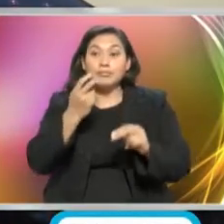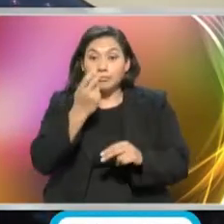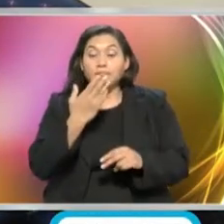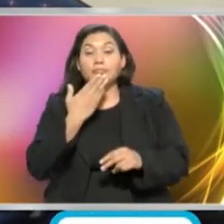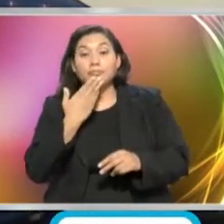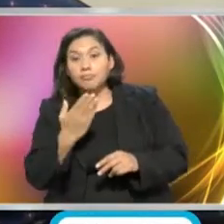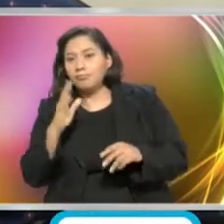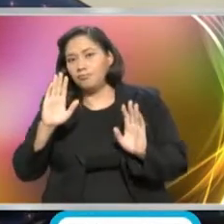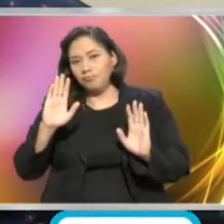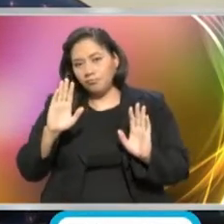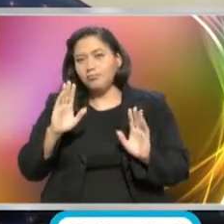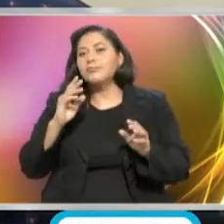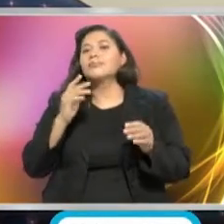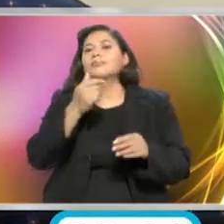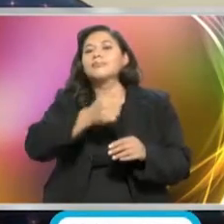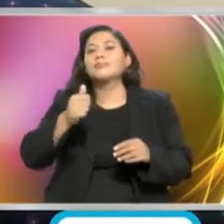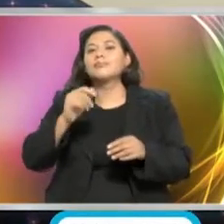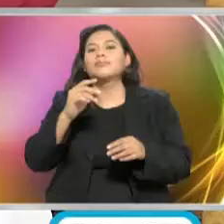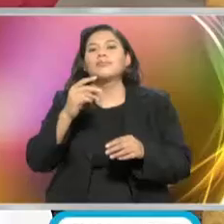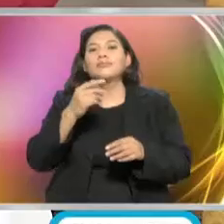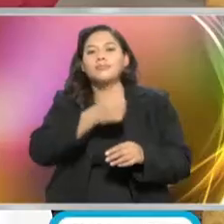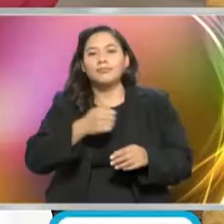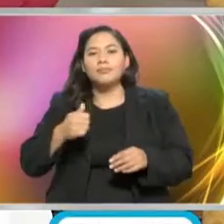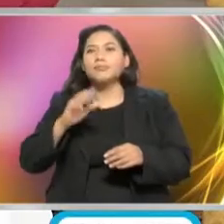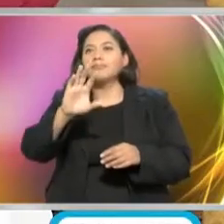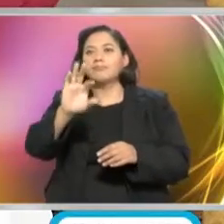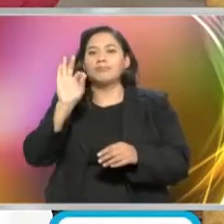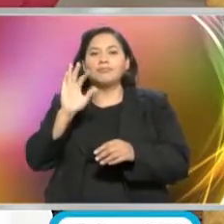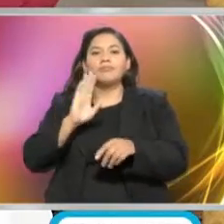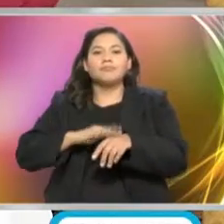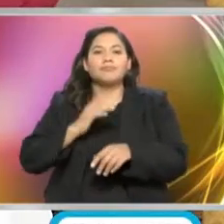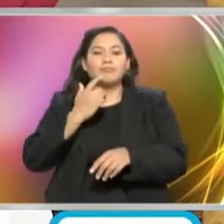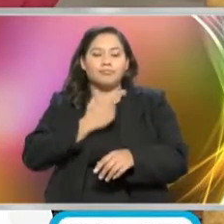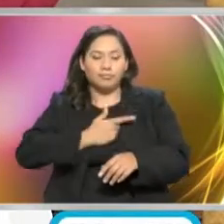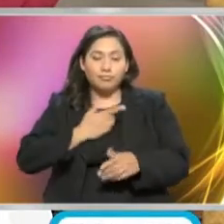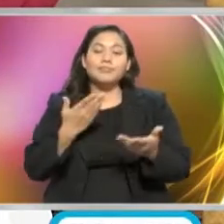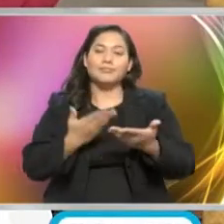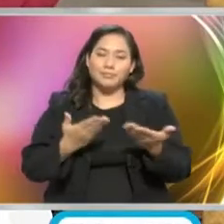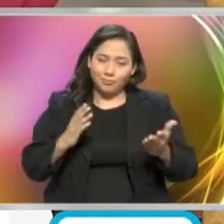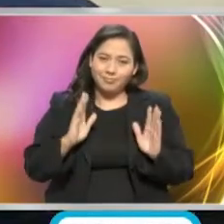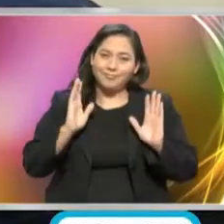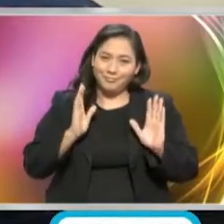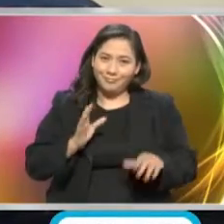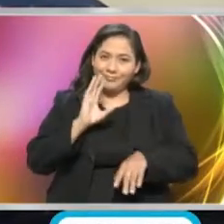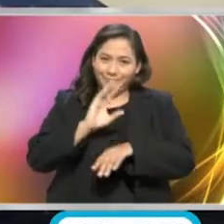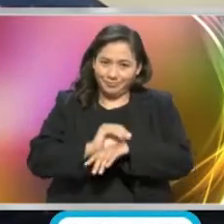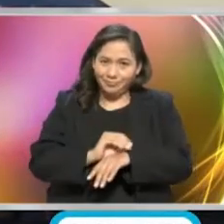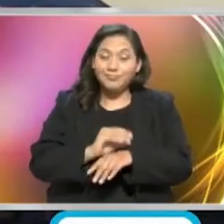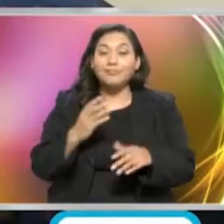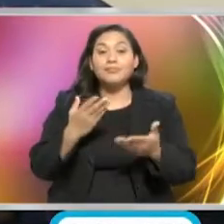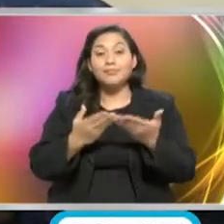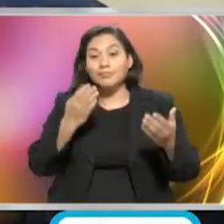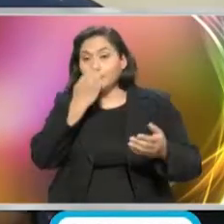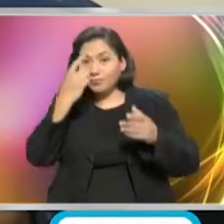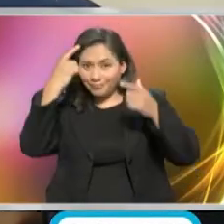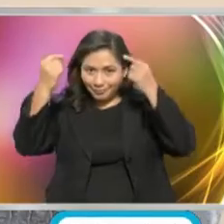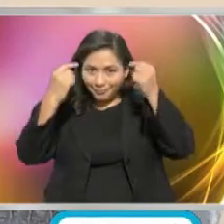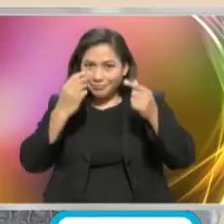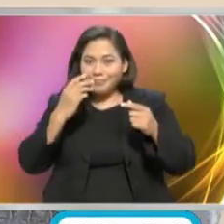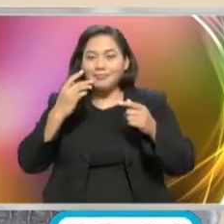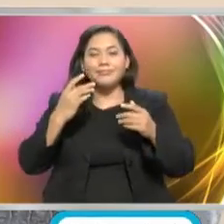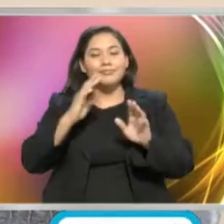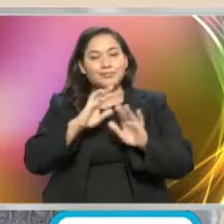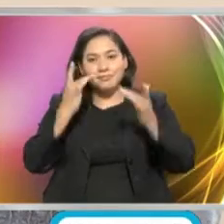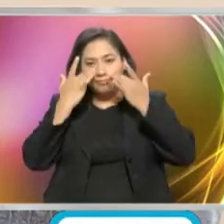así, cada quien podrá escoger lo que más le acomode, pero ya existe esa opción. Y ya existe también la opción de terminar de estudiar y obviamente empezar